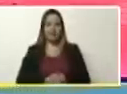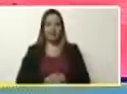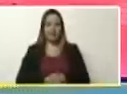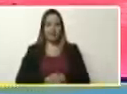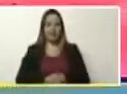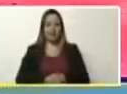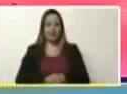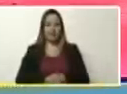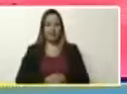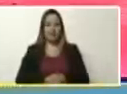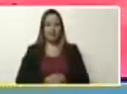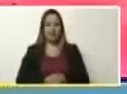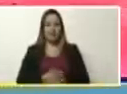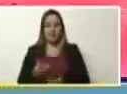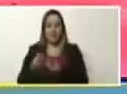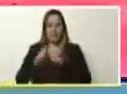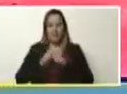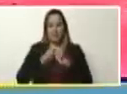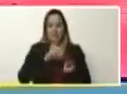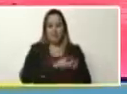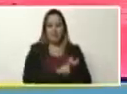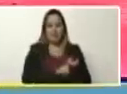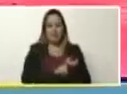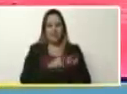Silita, Silita mía. ¿Ah?